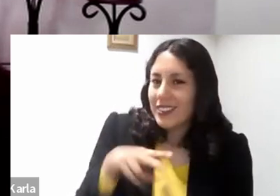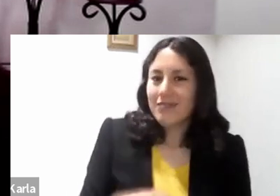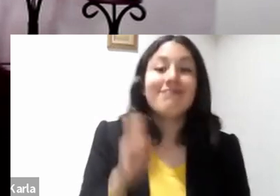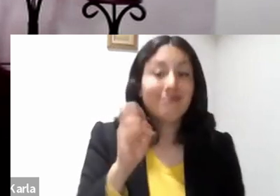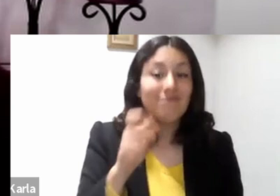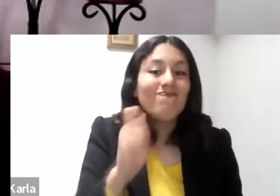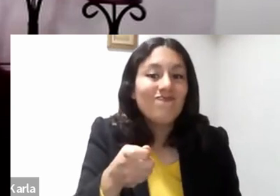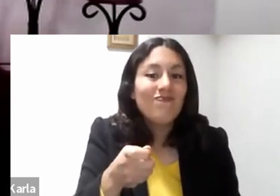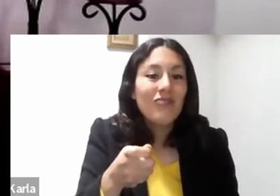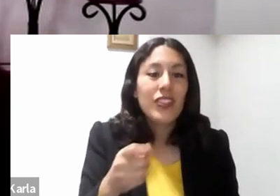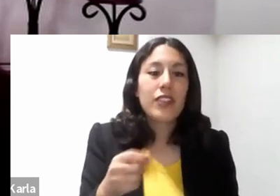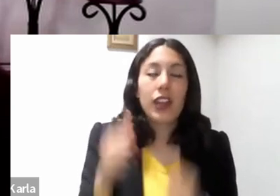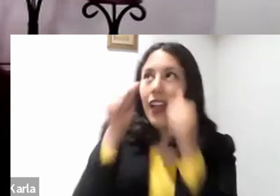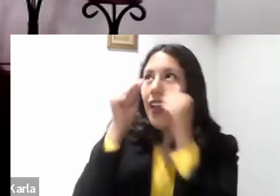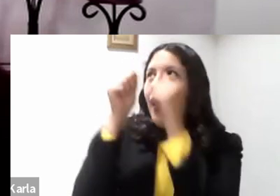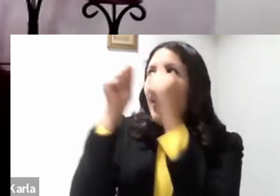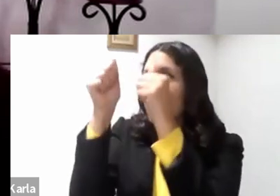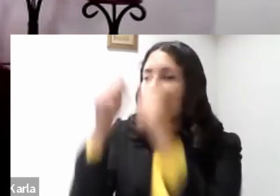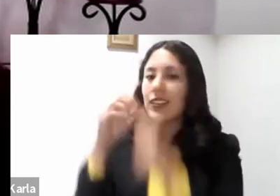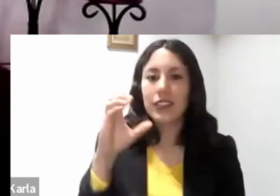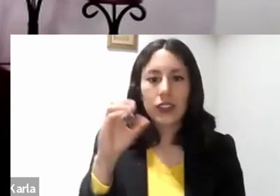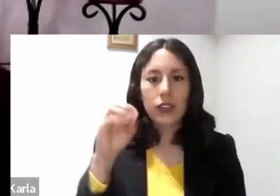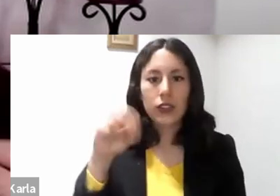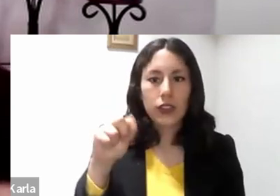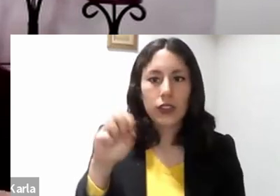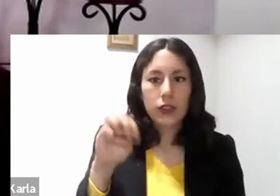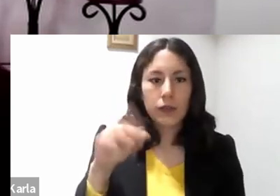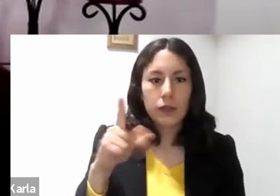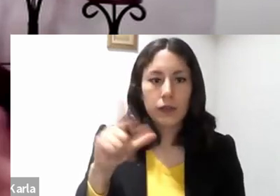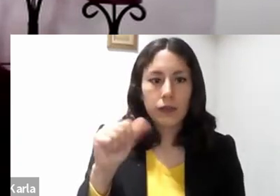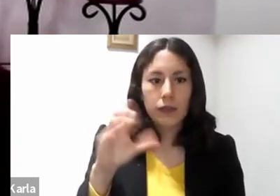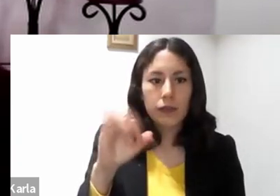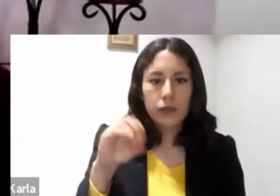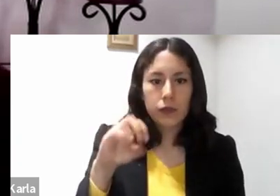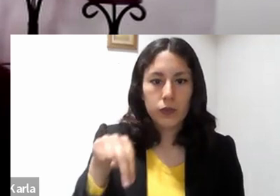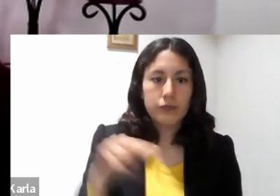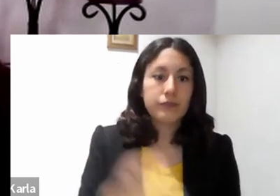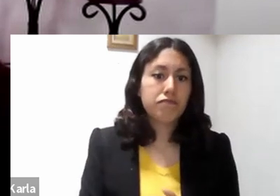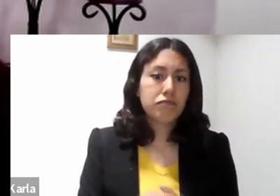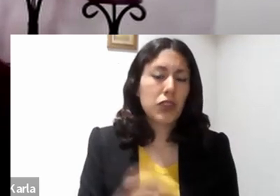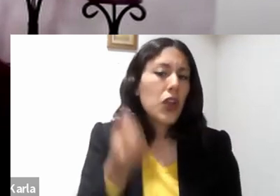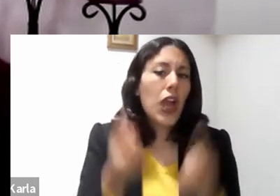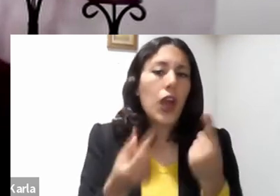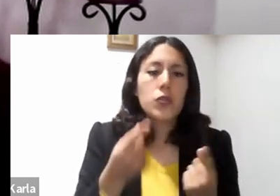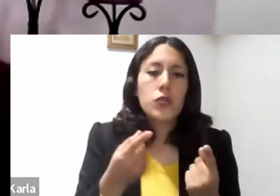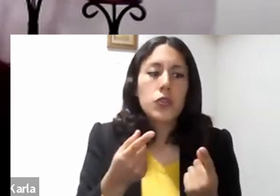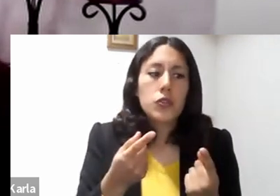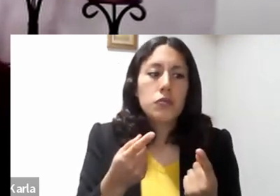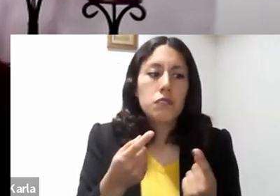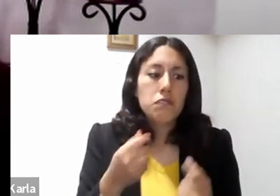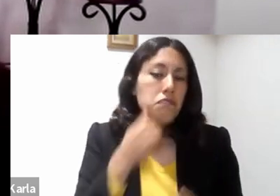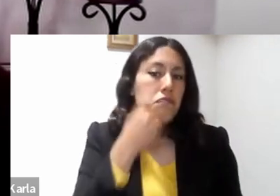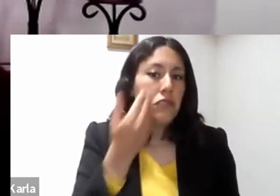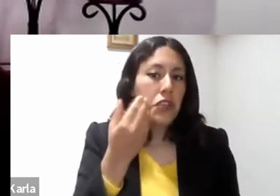prefiere es una contemplación sin imágenes solamente respirar y saber que estoy en la presencia de dios eso es todo y contemplación es